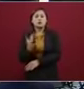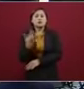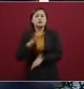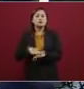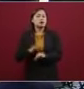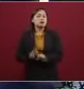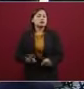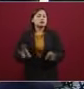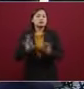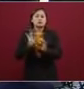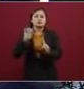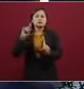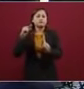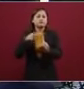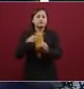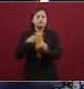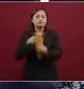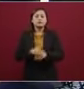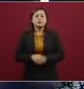prioritarias. Aquí están